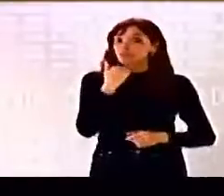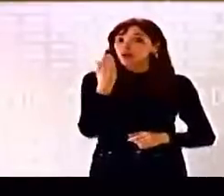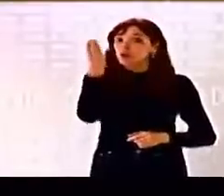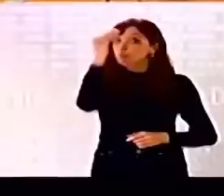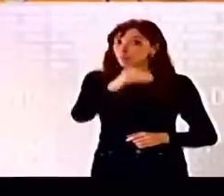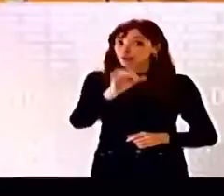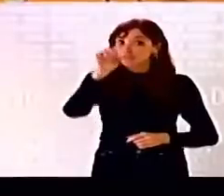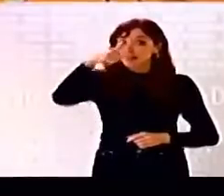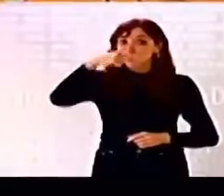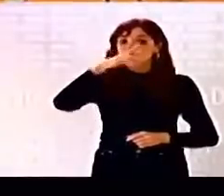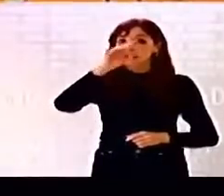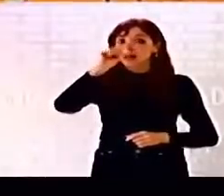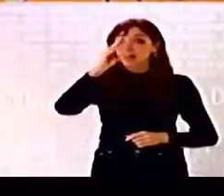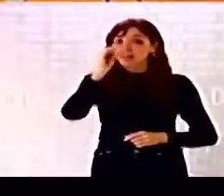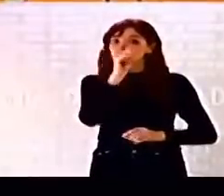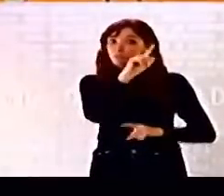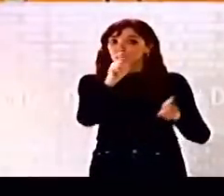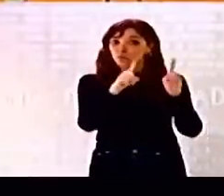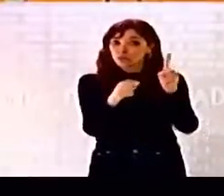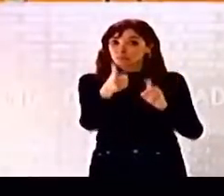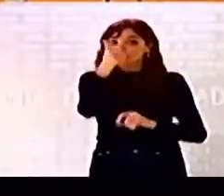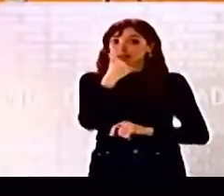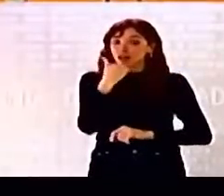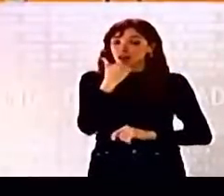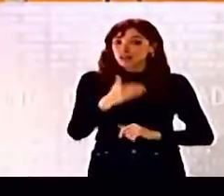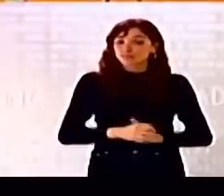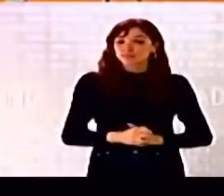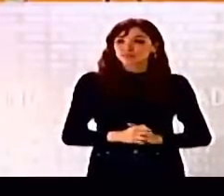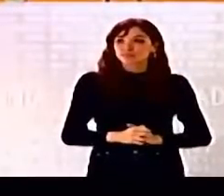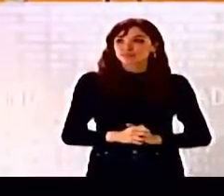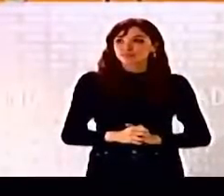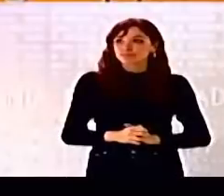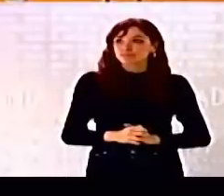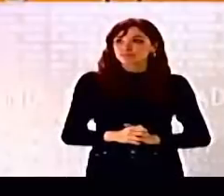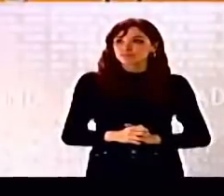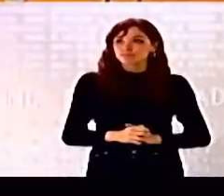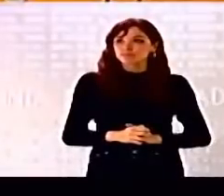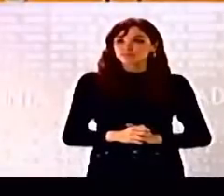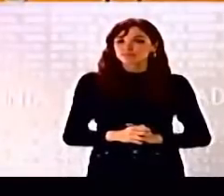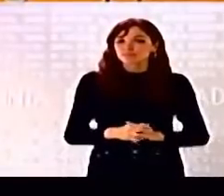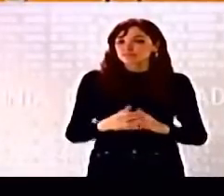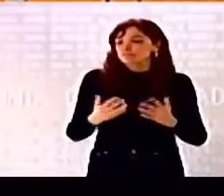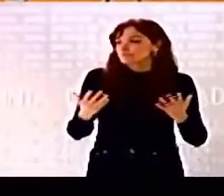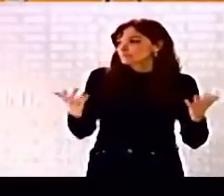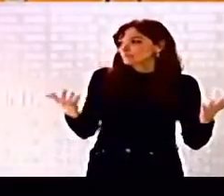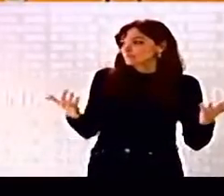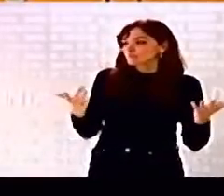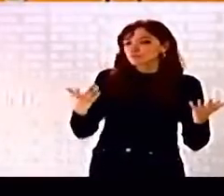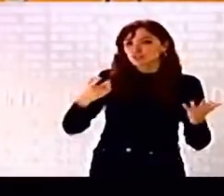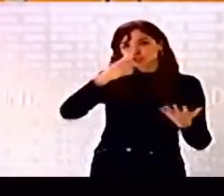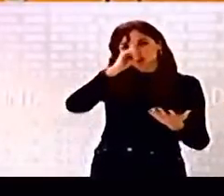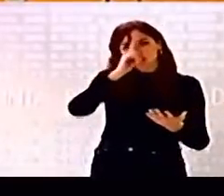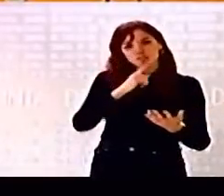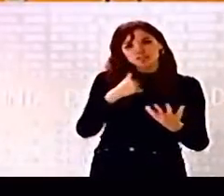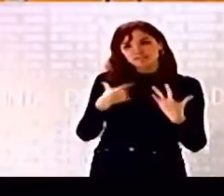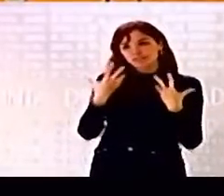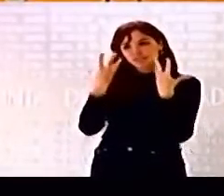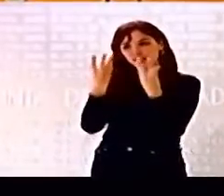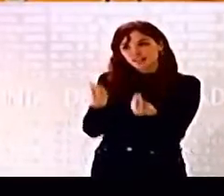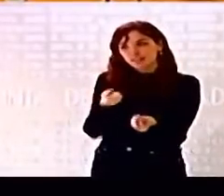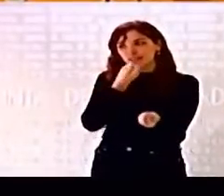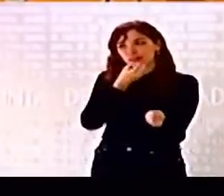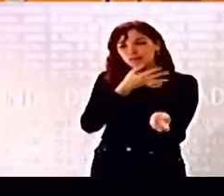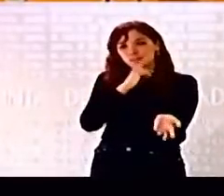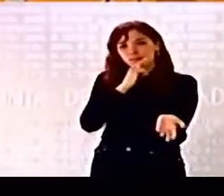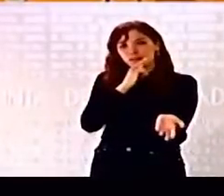En Gracia, ¿alguna pregunta más? Pero vamos, que es que no sé si ustedes entienden que nosotros hemos